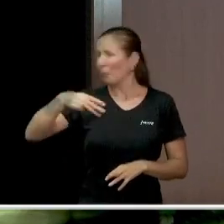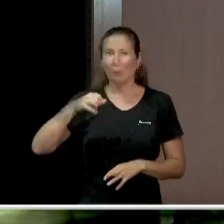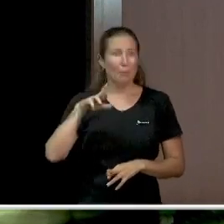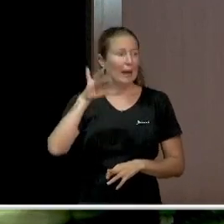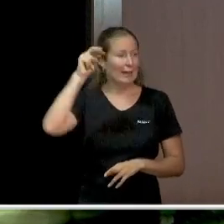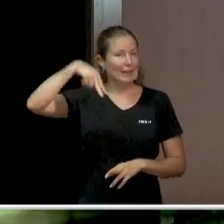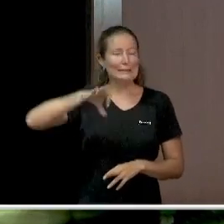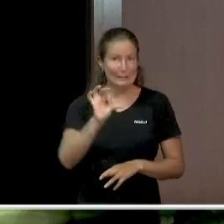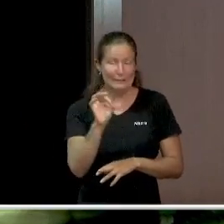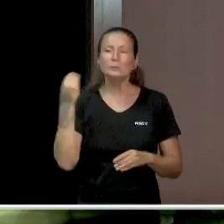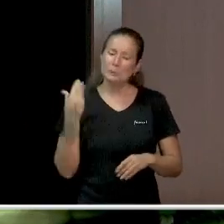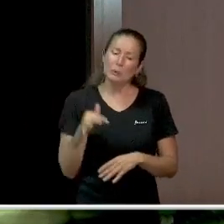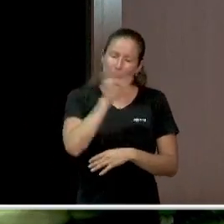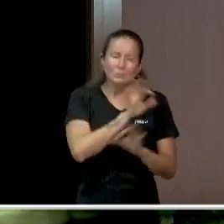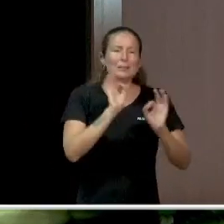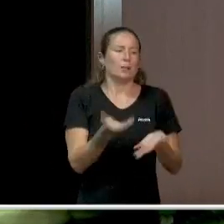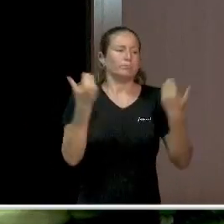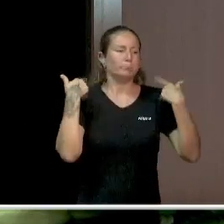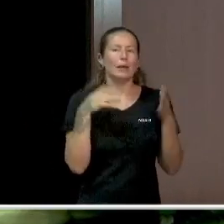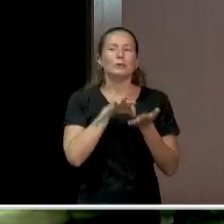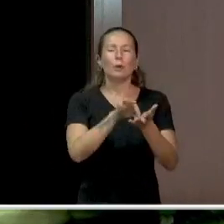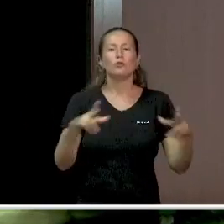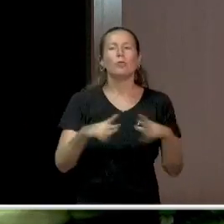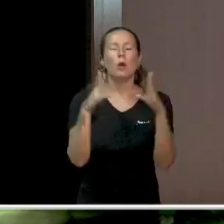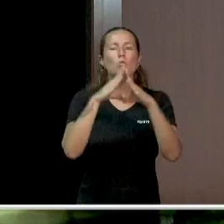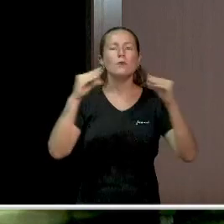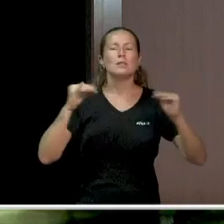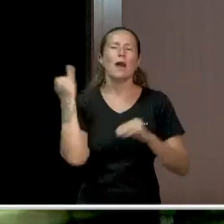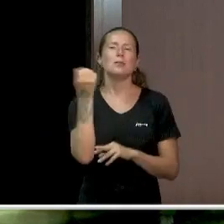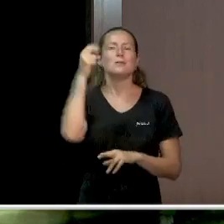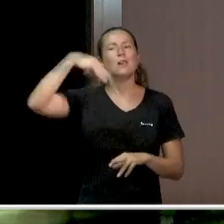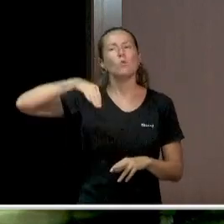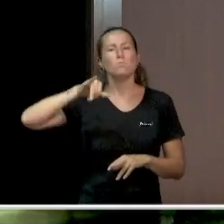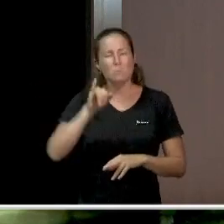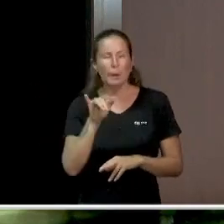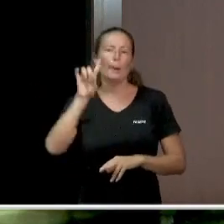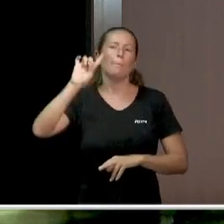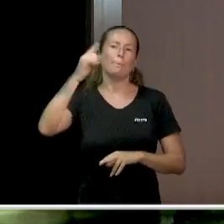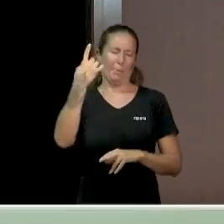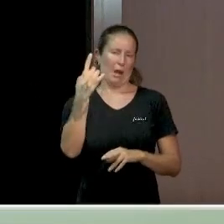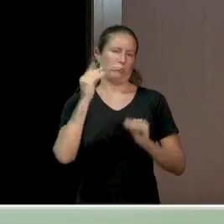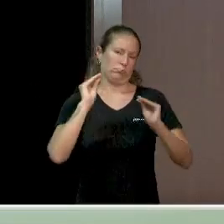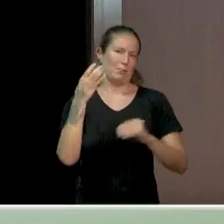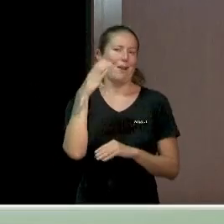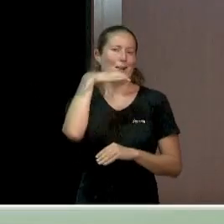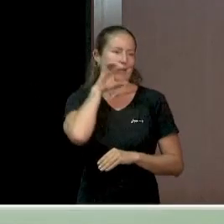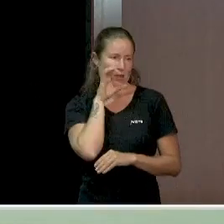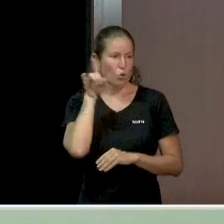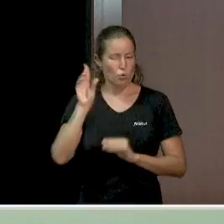de Derecho del Trabajo y de la Seguridad Social de la Universidad Jaume I de Castellón, con un